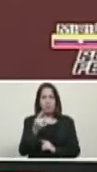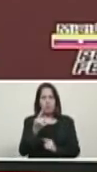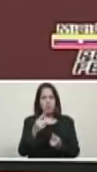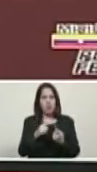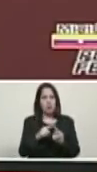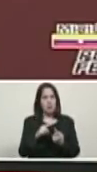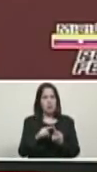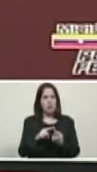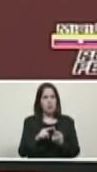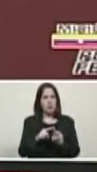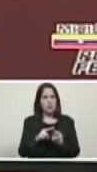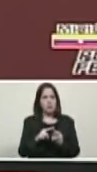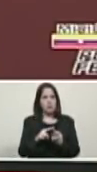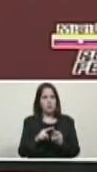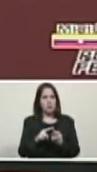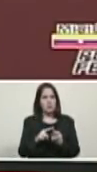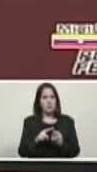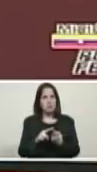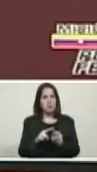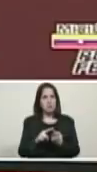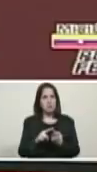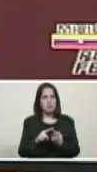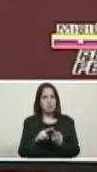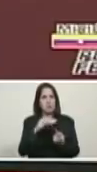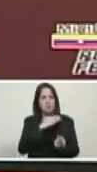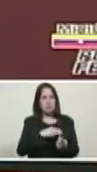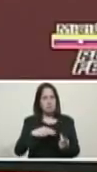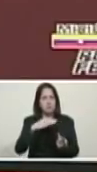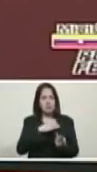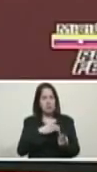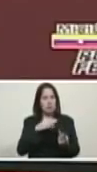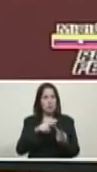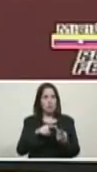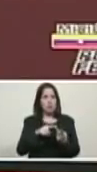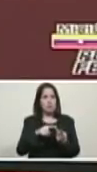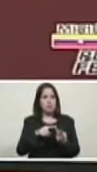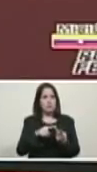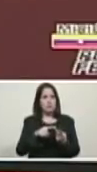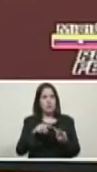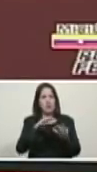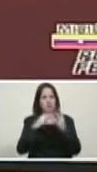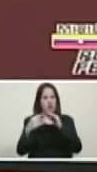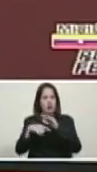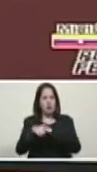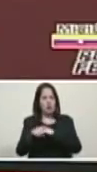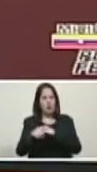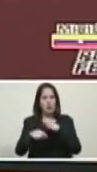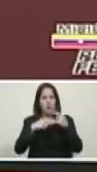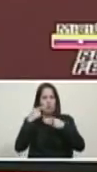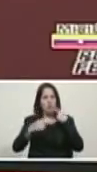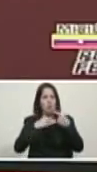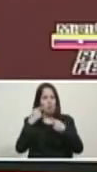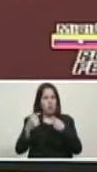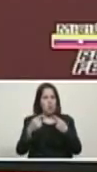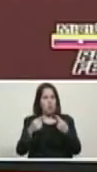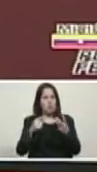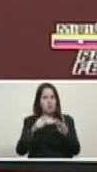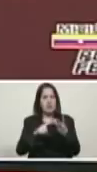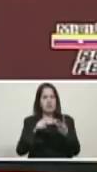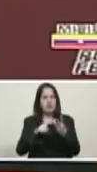misión vivienda venezuela segundo la gran misión barrio tricolor tercero misión cultura corazón adentro